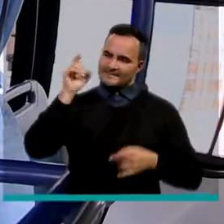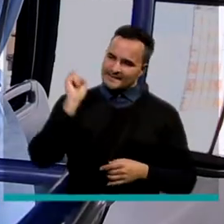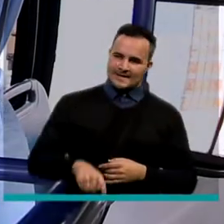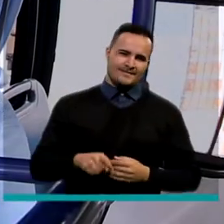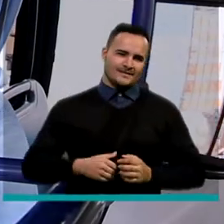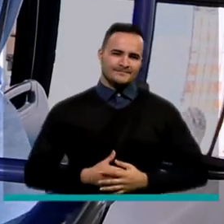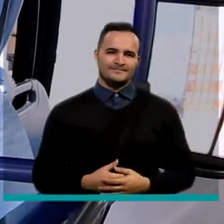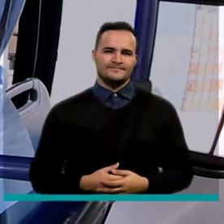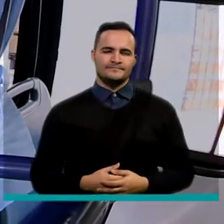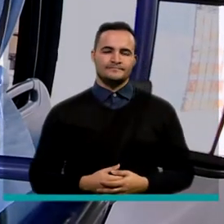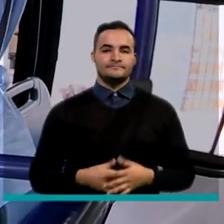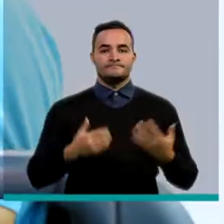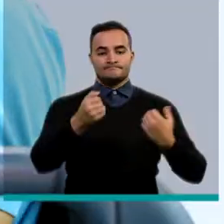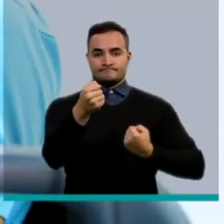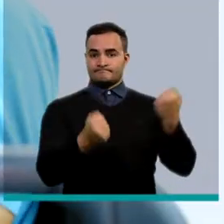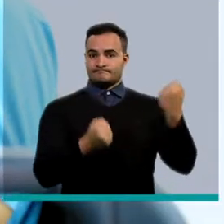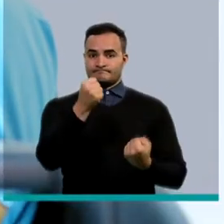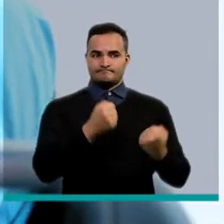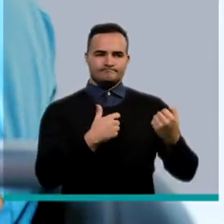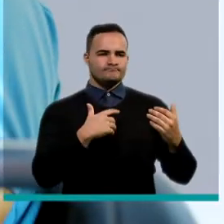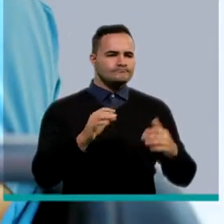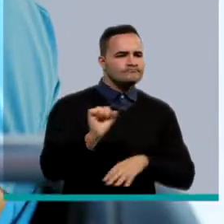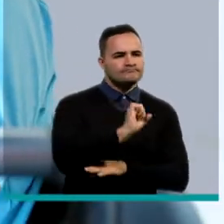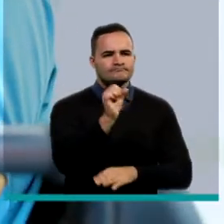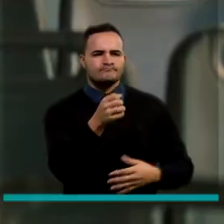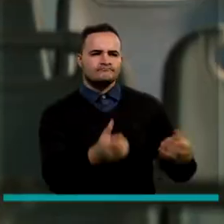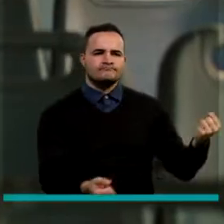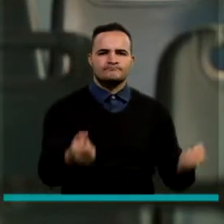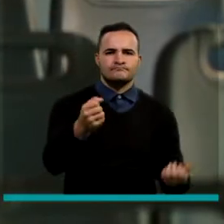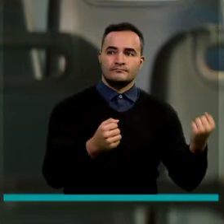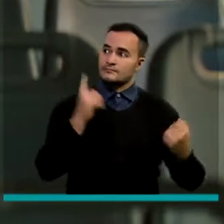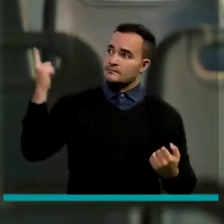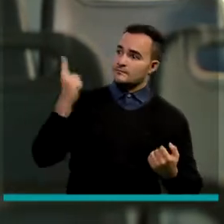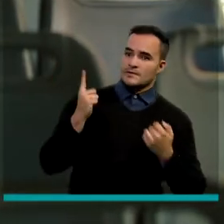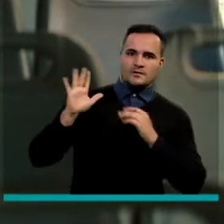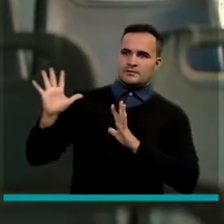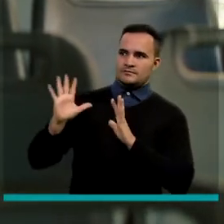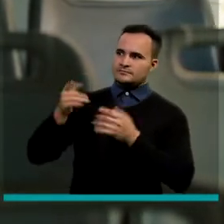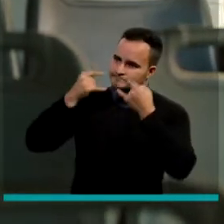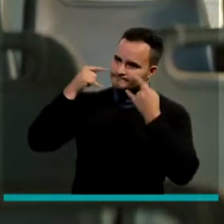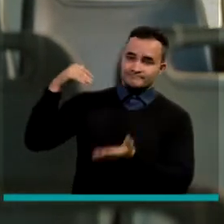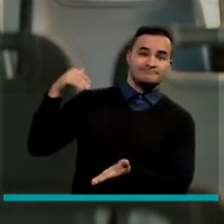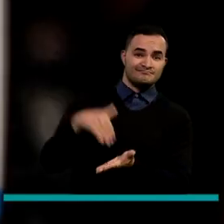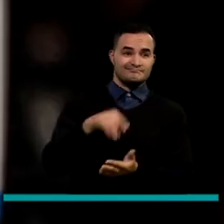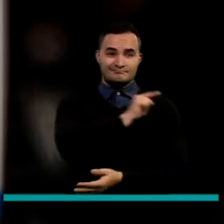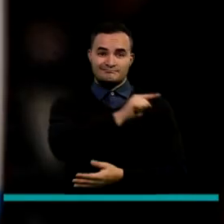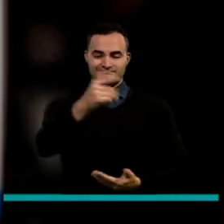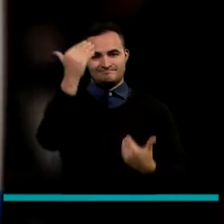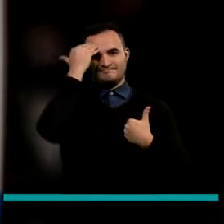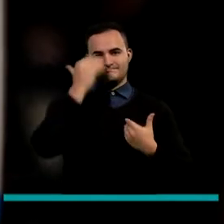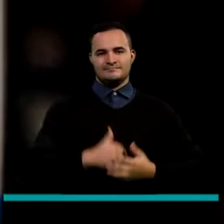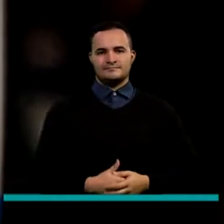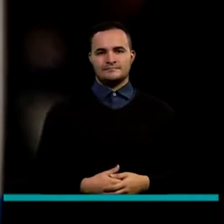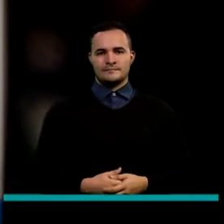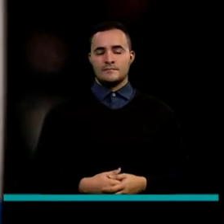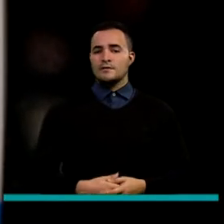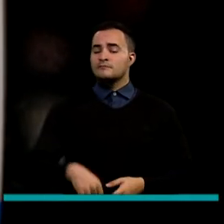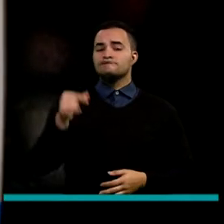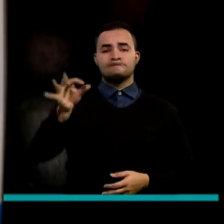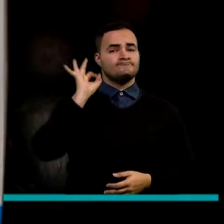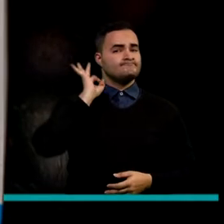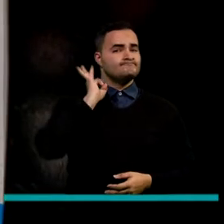adecuada. Conductores firmes al volante para no permitir que el virus se suba a sus rutas. Sí, excelente